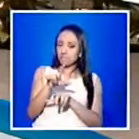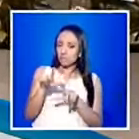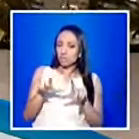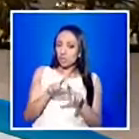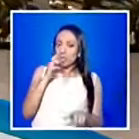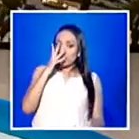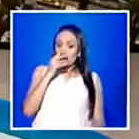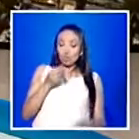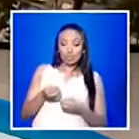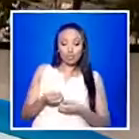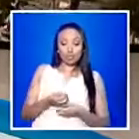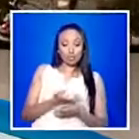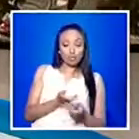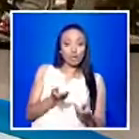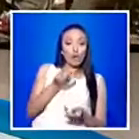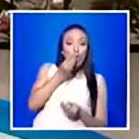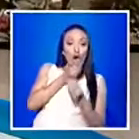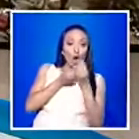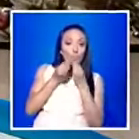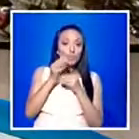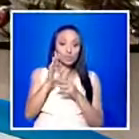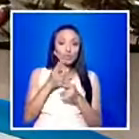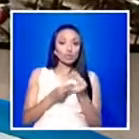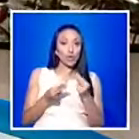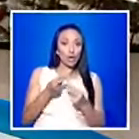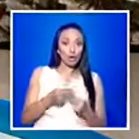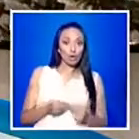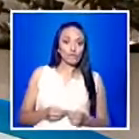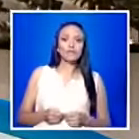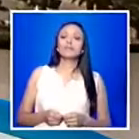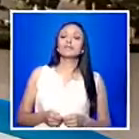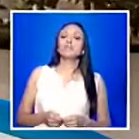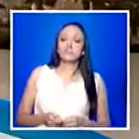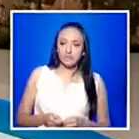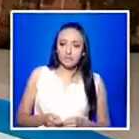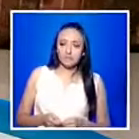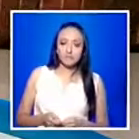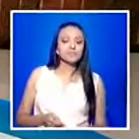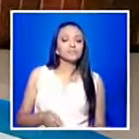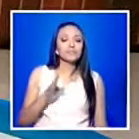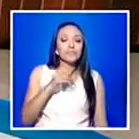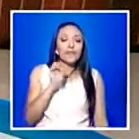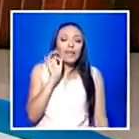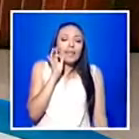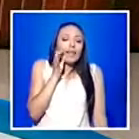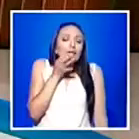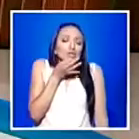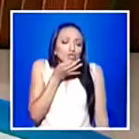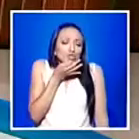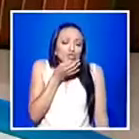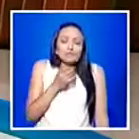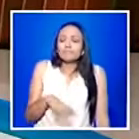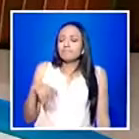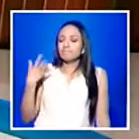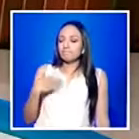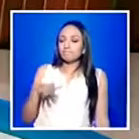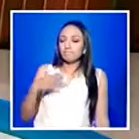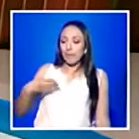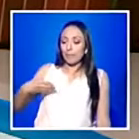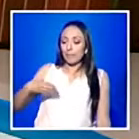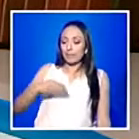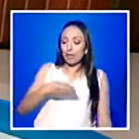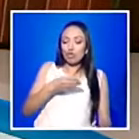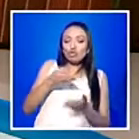ofrecer varios productos en sus negocios, los emprendedores. Nos vamos a hablar algo delicioso, encebollados. El Loco Hugo, ubicado